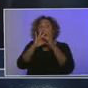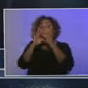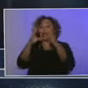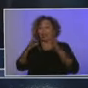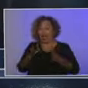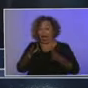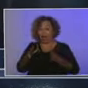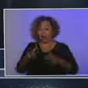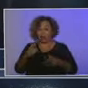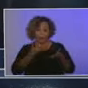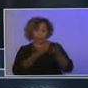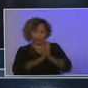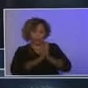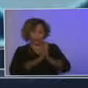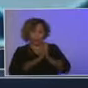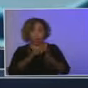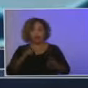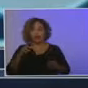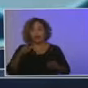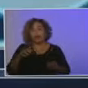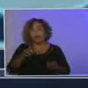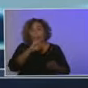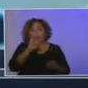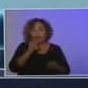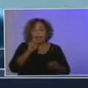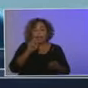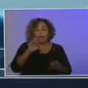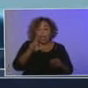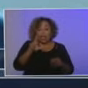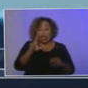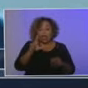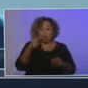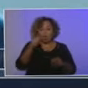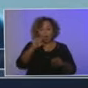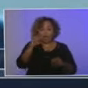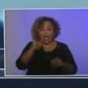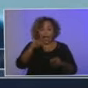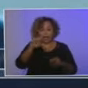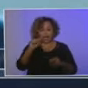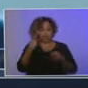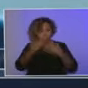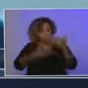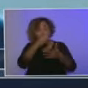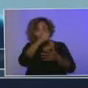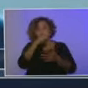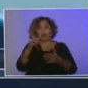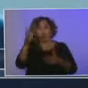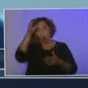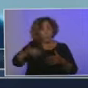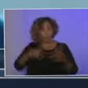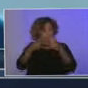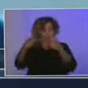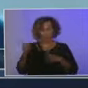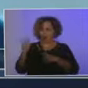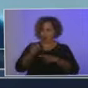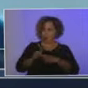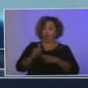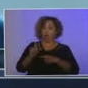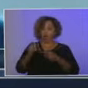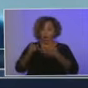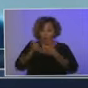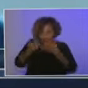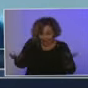por Jennifer González para él mediar con las agencias del gobierno y facilitaran el dinero. Eso no se suponía que corriera. Ya él